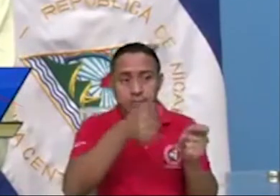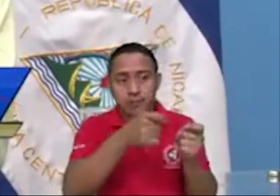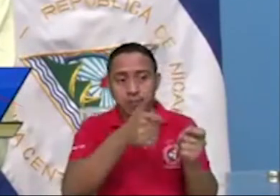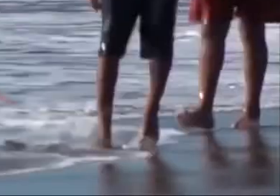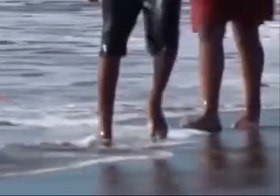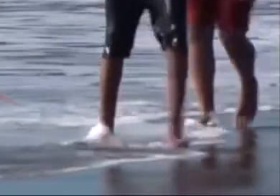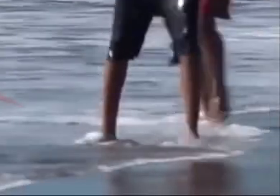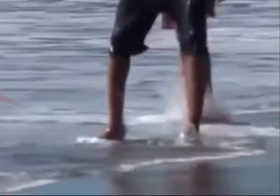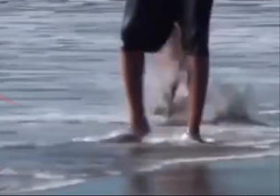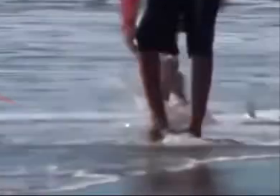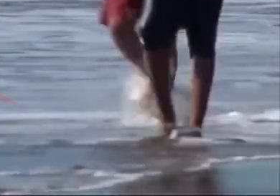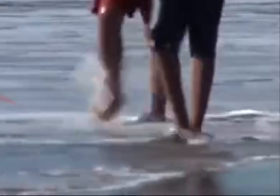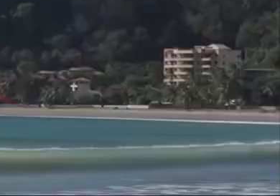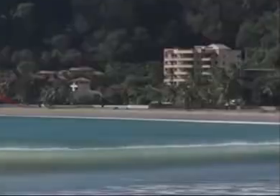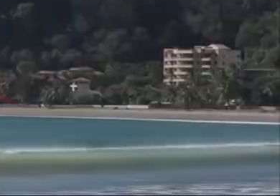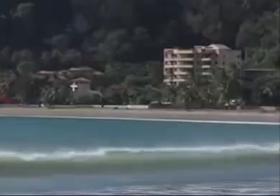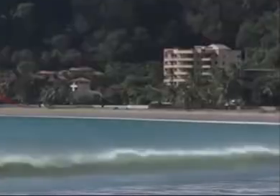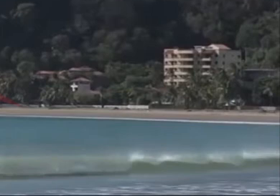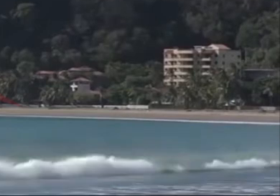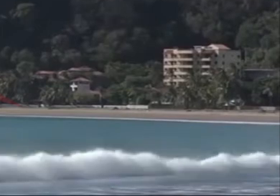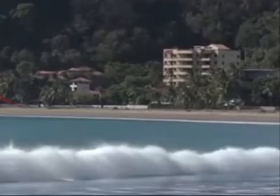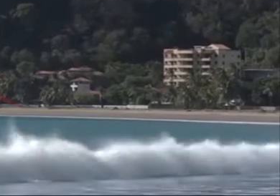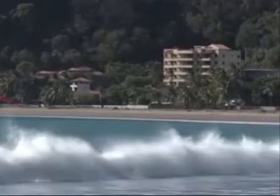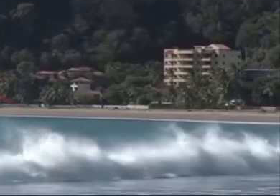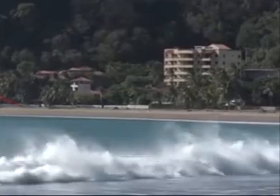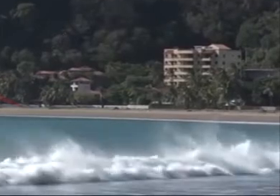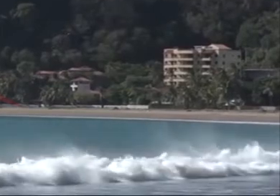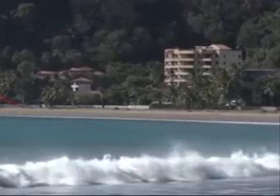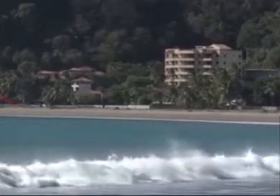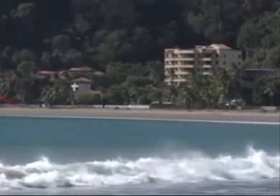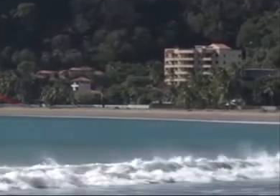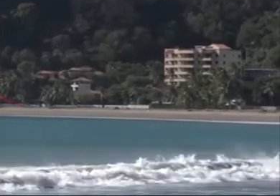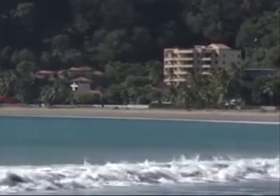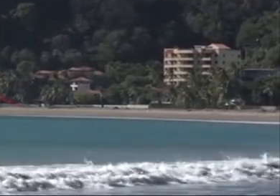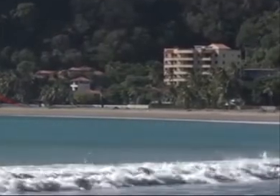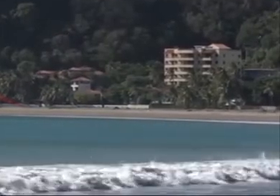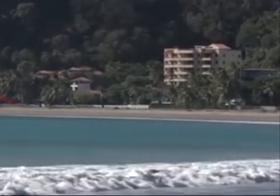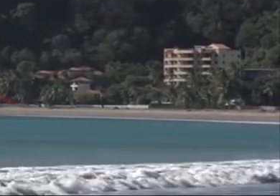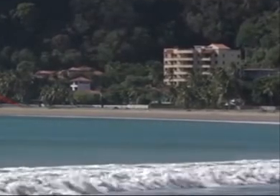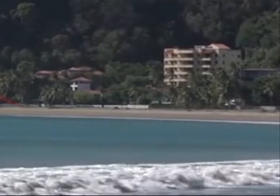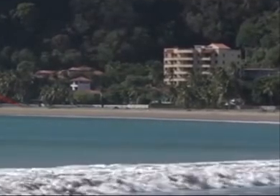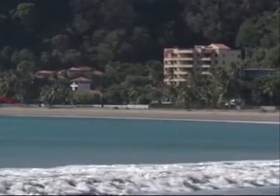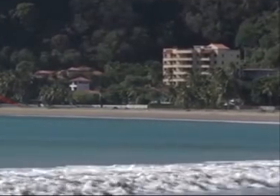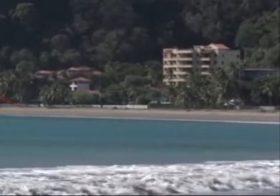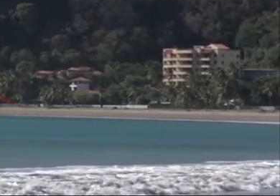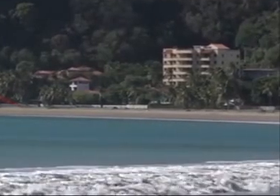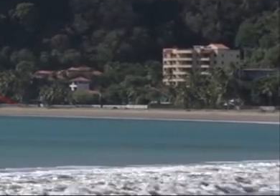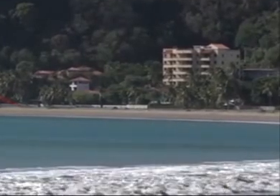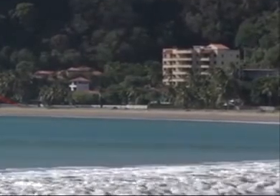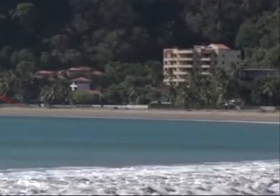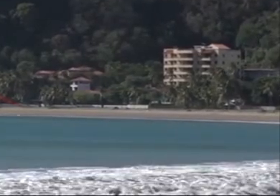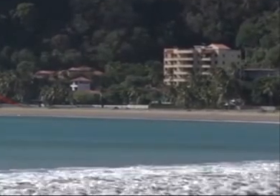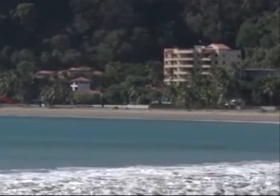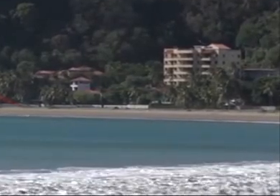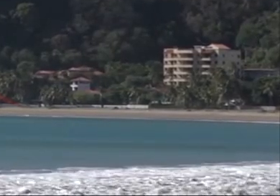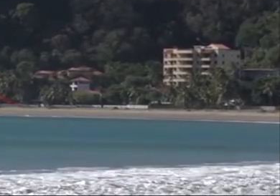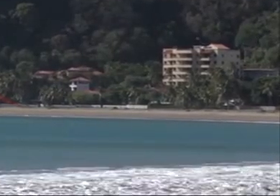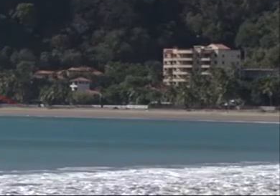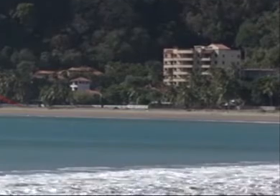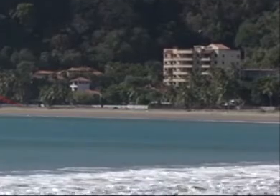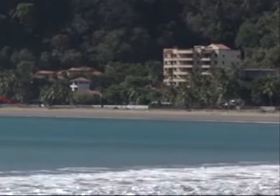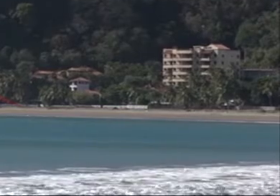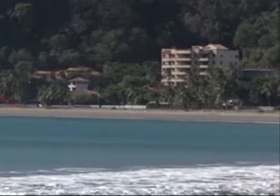Y la otra cosa son los nicaragüenses que residen en el exterior y que normalmente para las vacaciones, pues vienen a disfrutar con sus